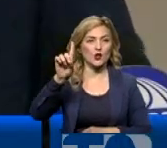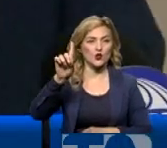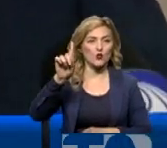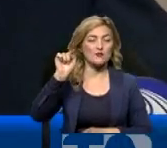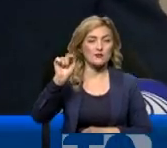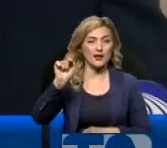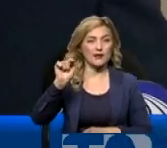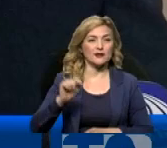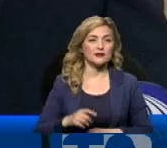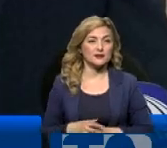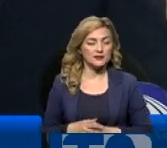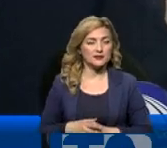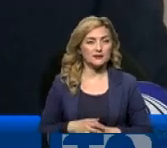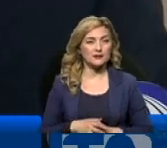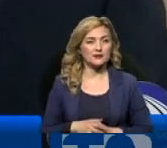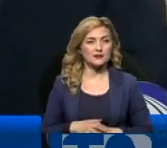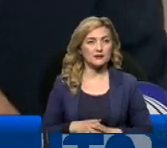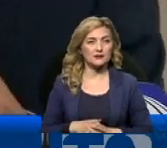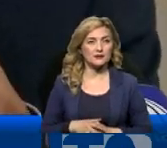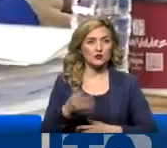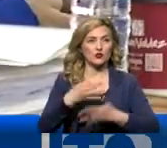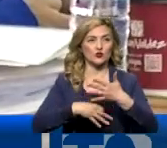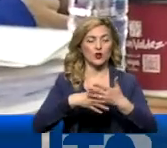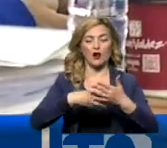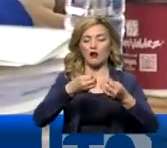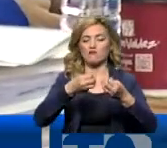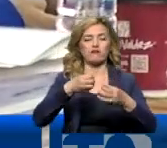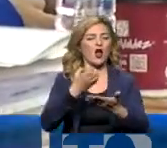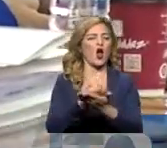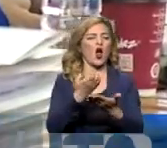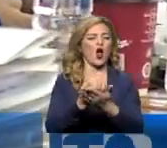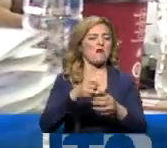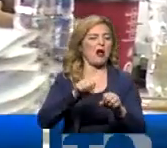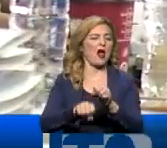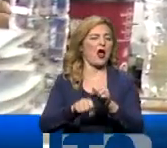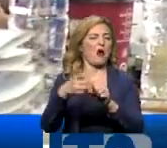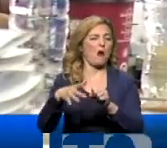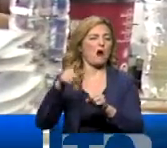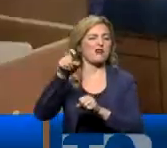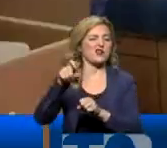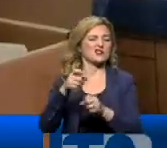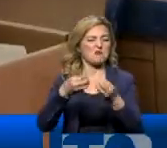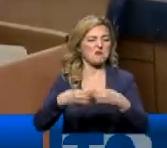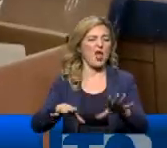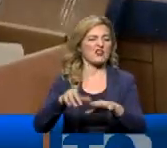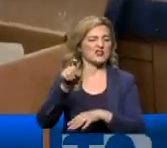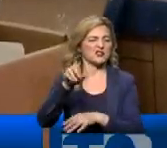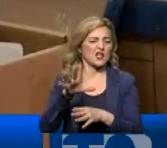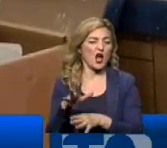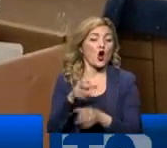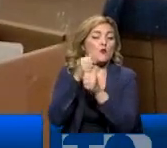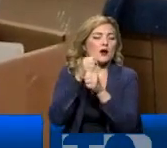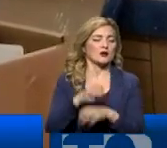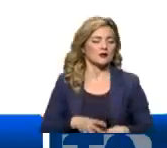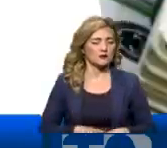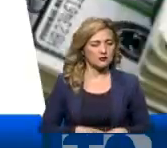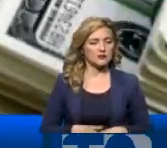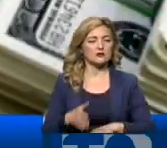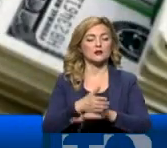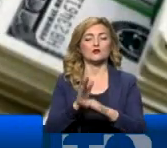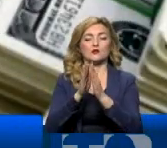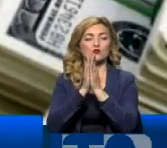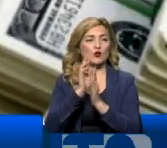7.791.000 es el monto del perjuicio. Considerando el triple de este monto para la reparación integral, se solicitó